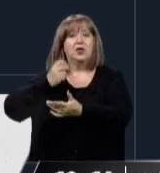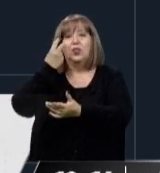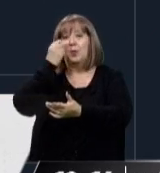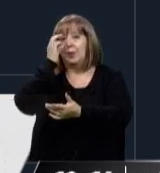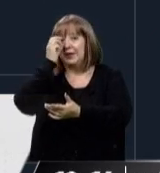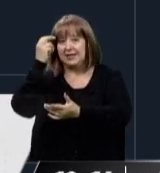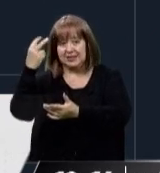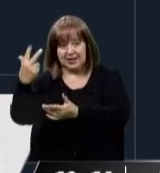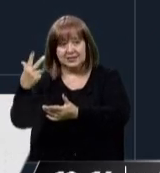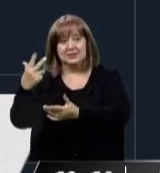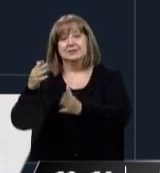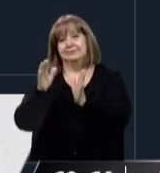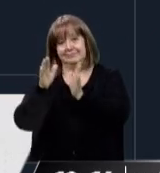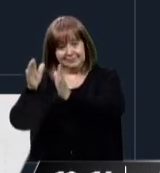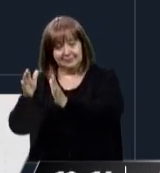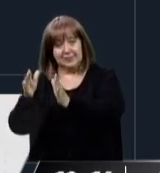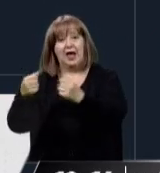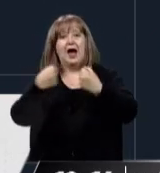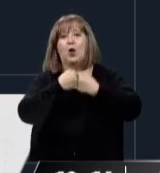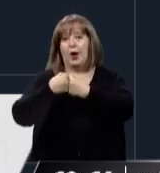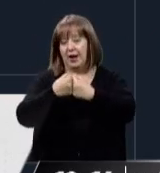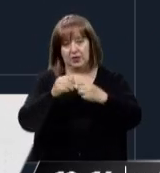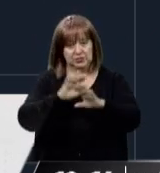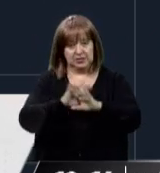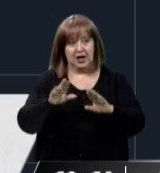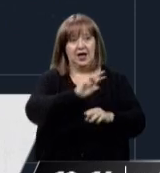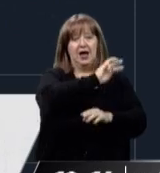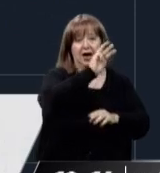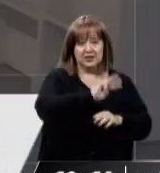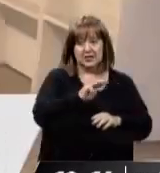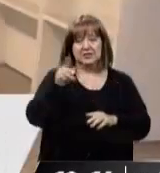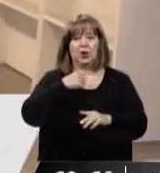octubre los van a terminar cobrando en el mes de enero. Queda, obviamente,